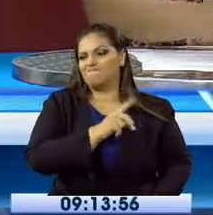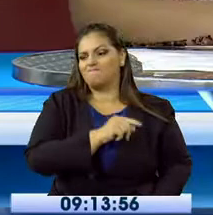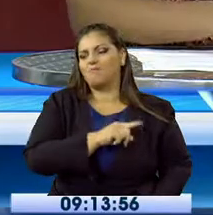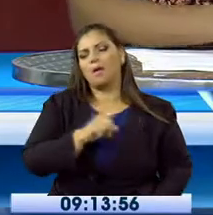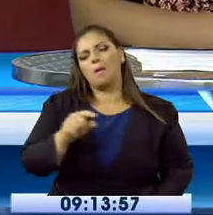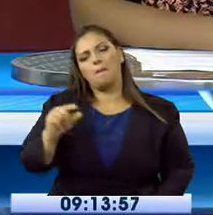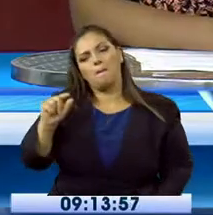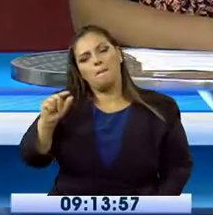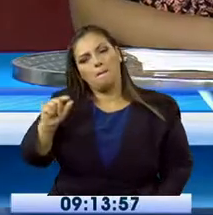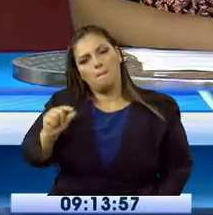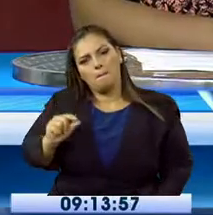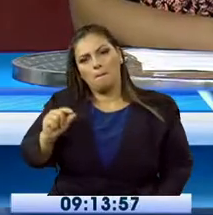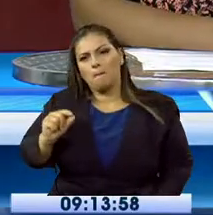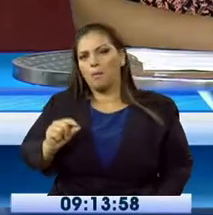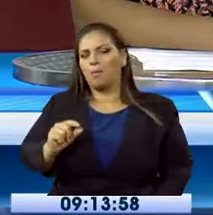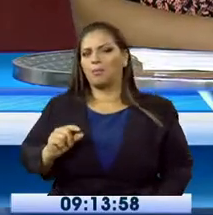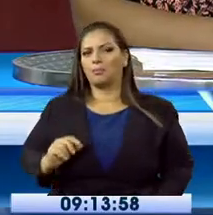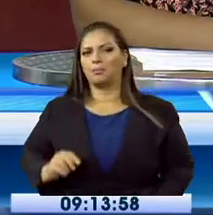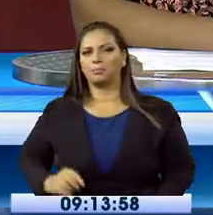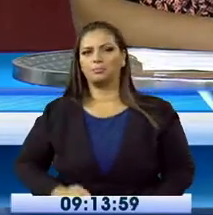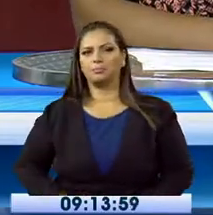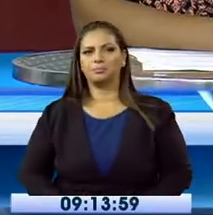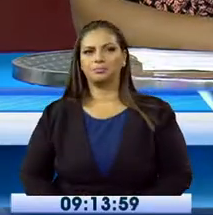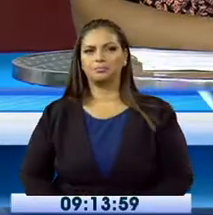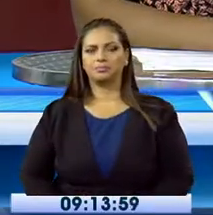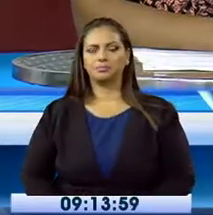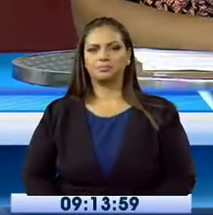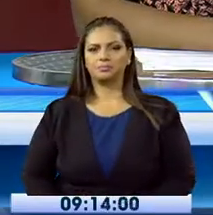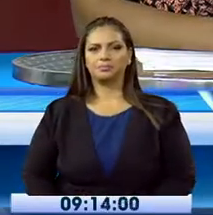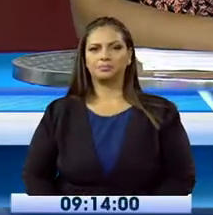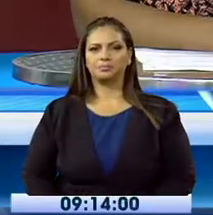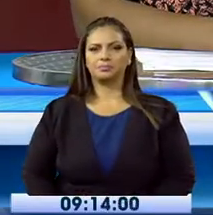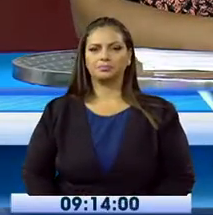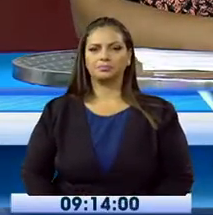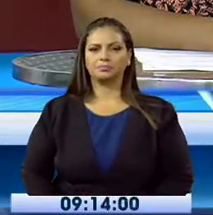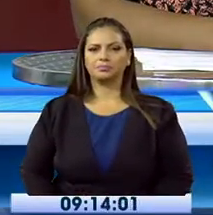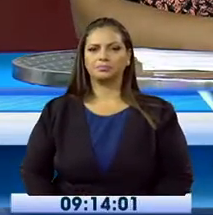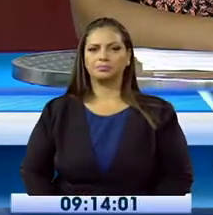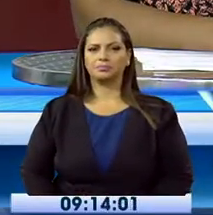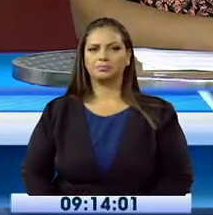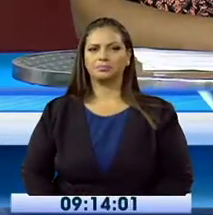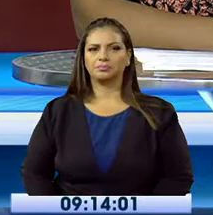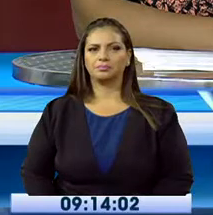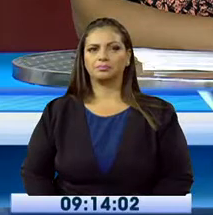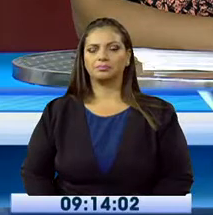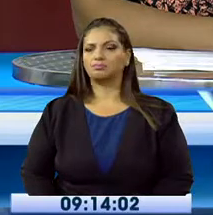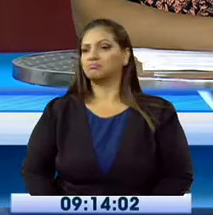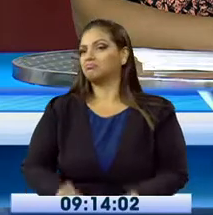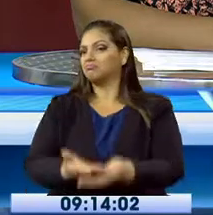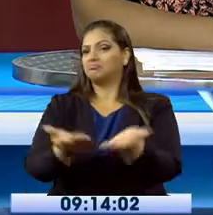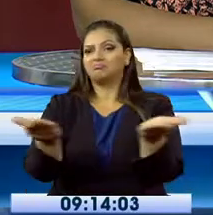municipales sí el precio es un poco mayor a los que se encuentran aquí. Así que usted